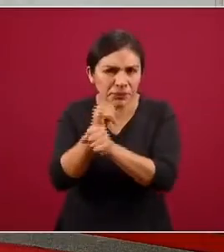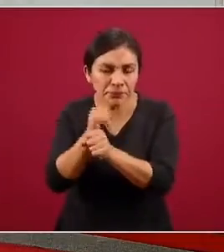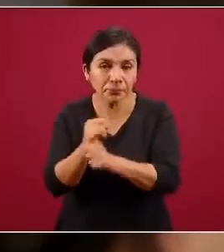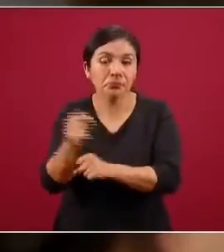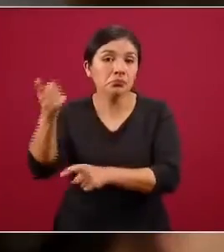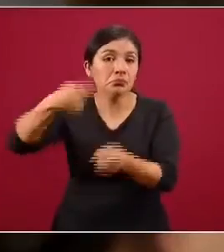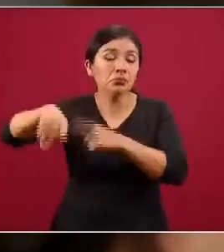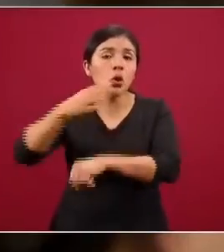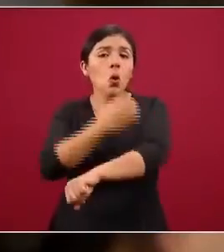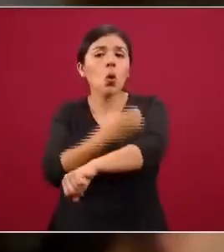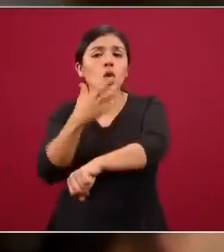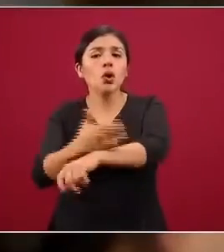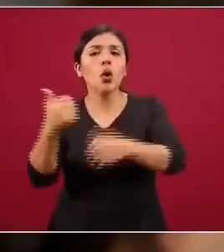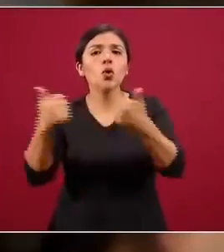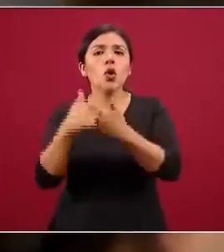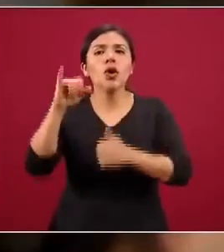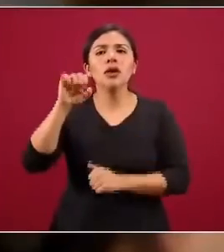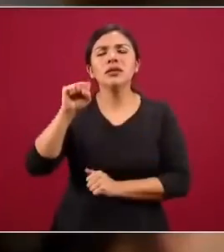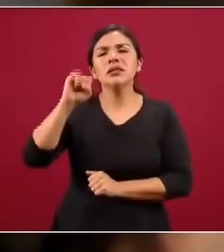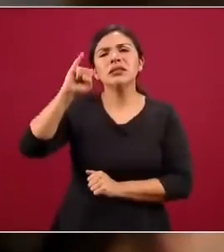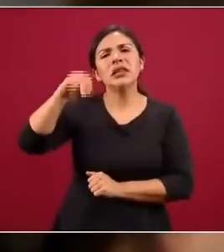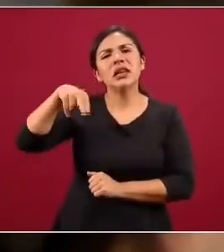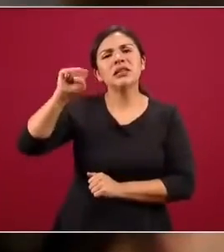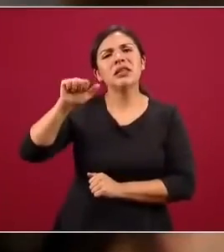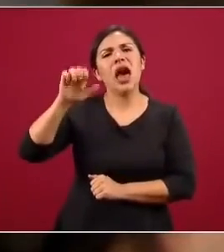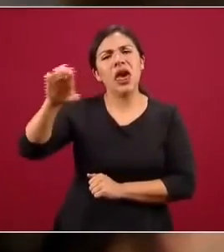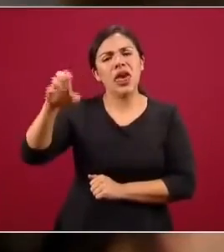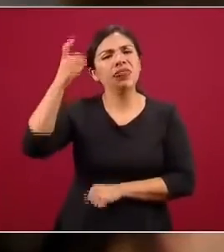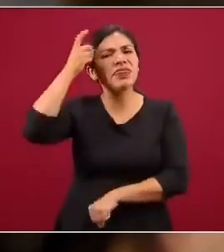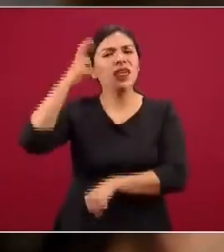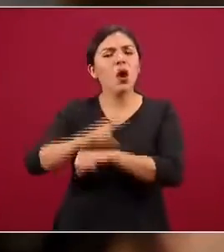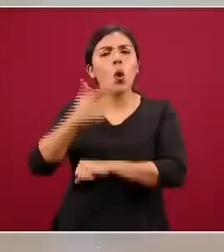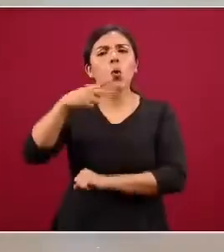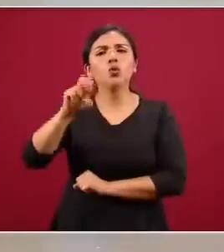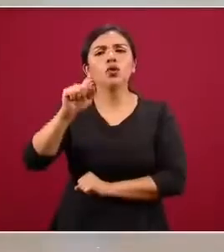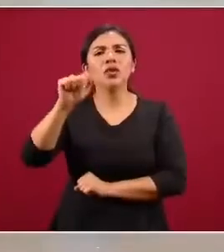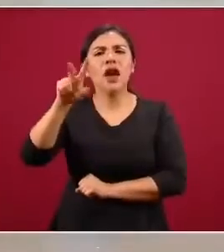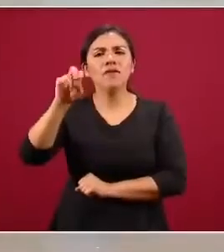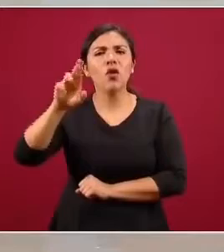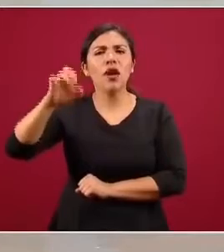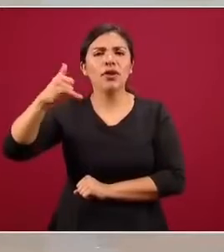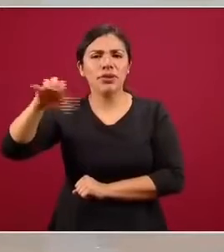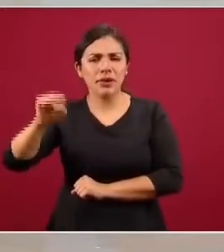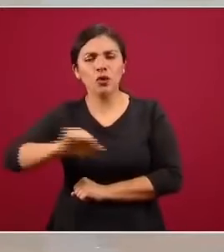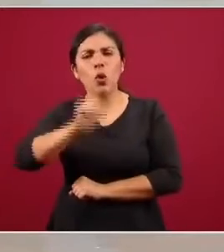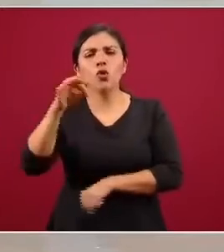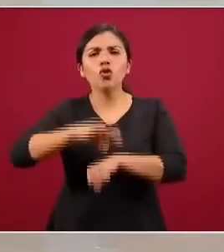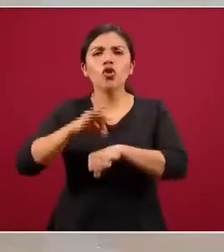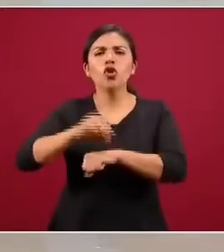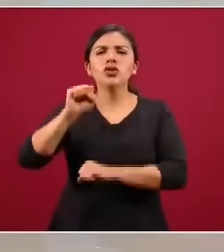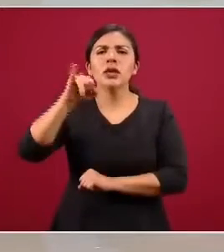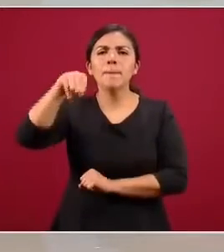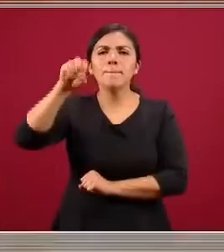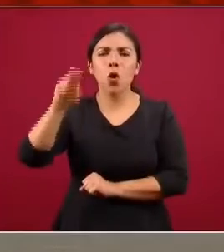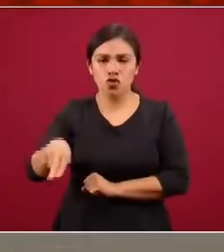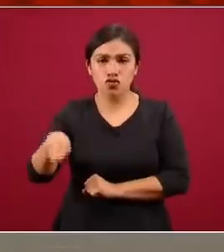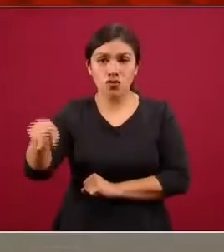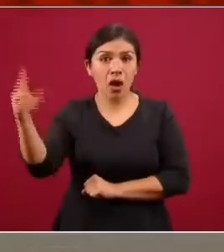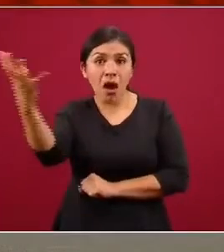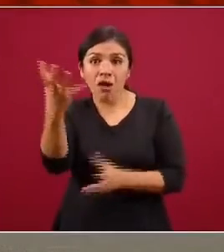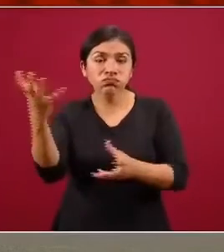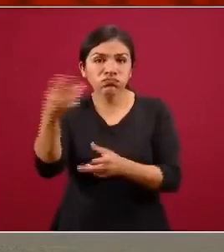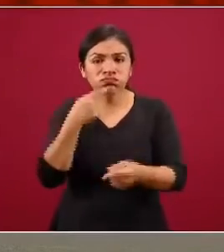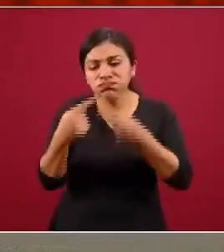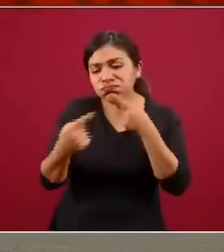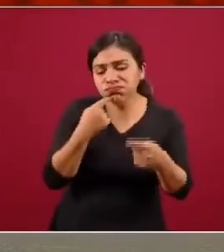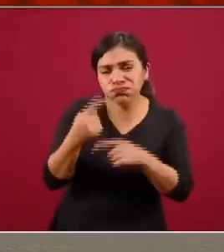y están coordinados por la CINSAE, dirigidos por el doctor Gustavo Reyes Terán y el doctor Simón Cagua. Ellos han estado dando seguimiento